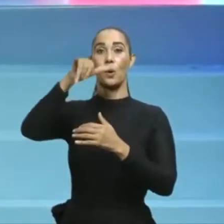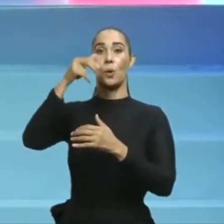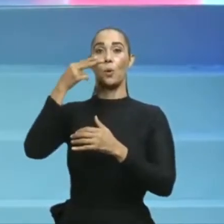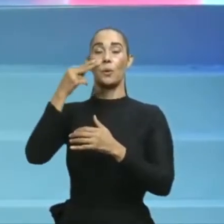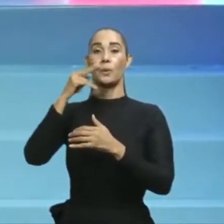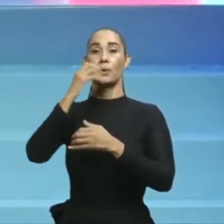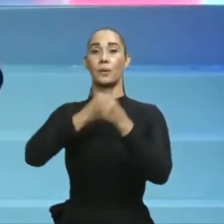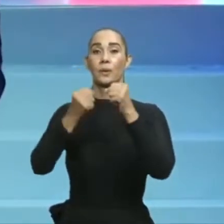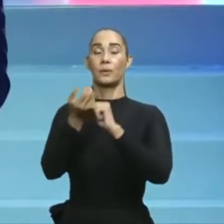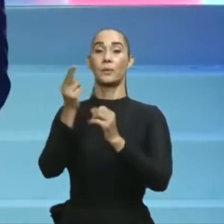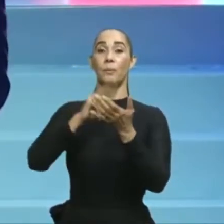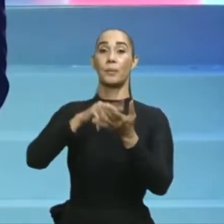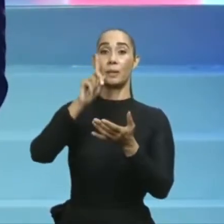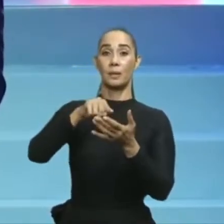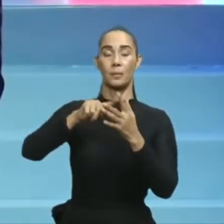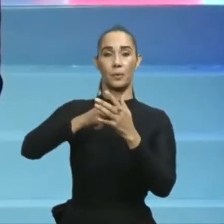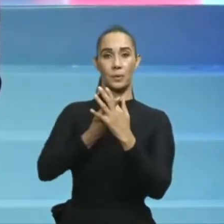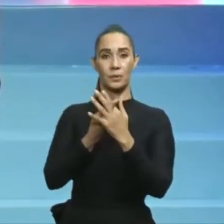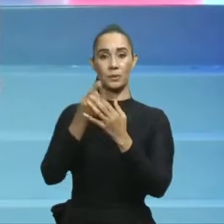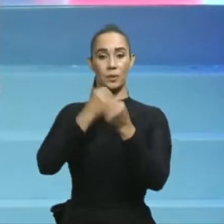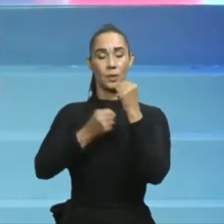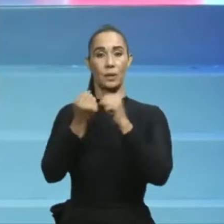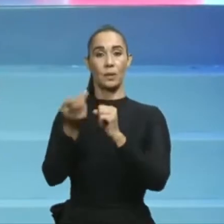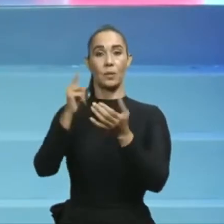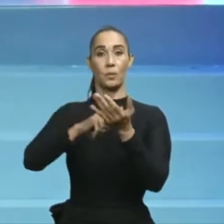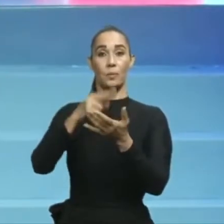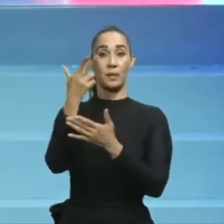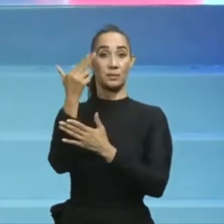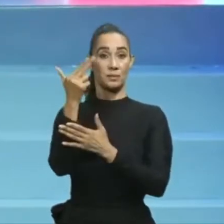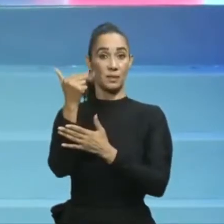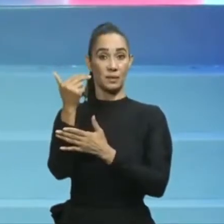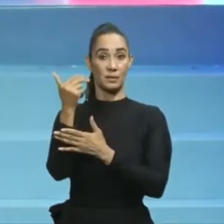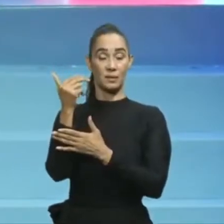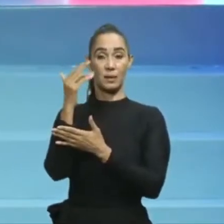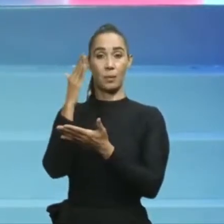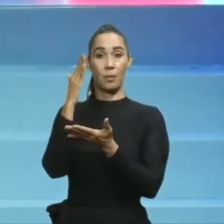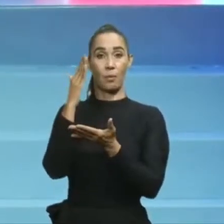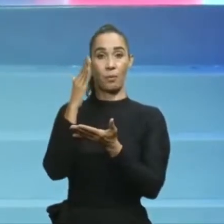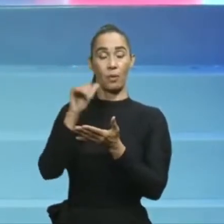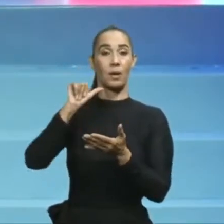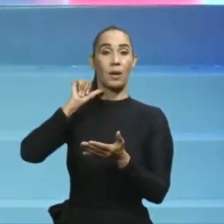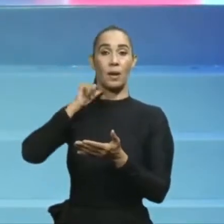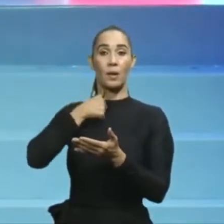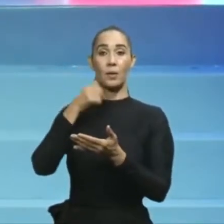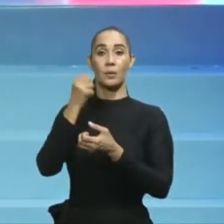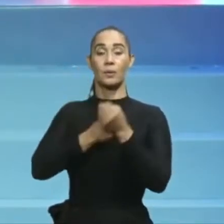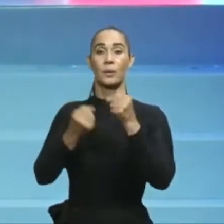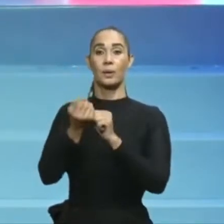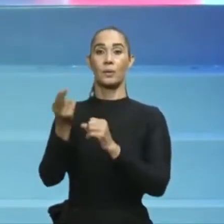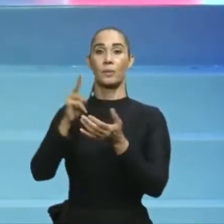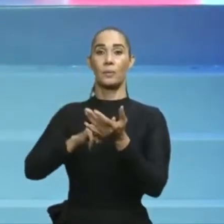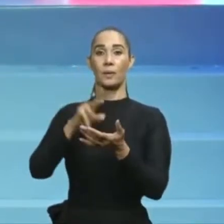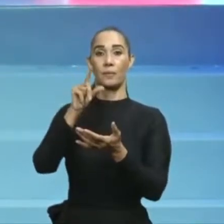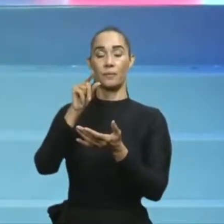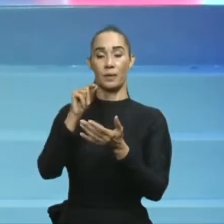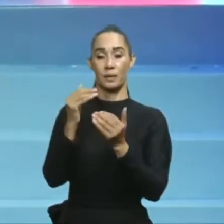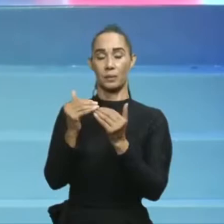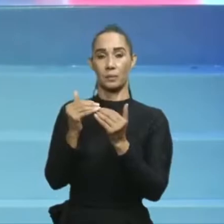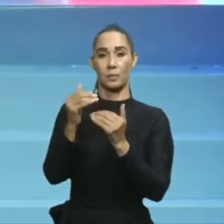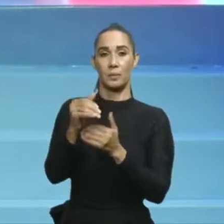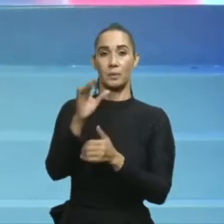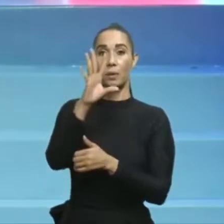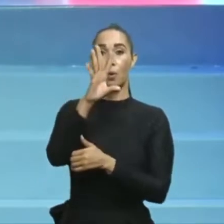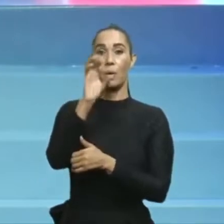realmente comenzó a construirse en el 2013 y hasta el 2020 hasta agosto del 2020 solo había avanzado en un